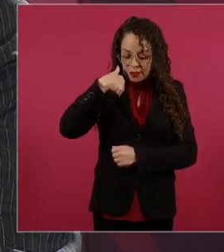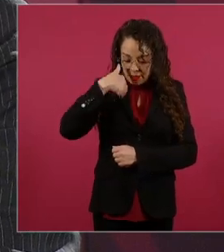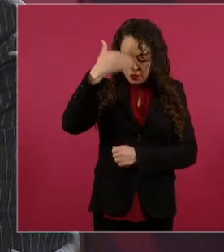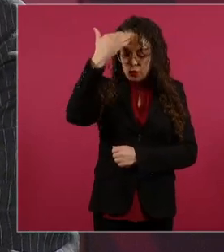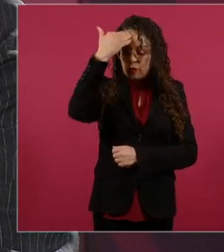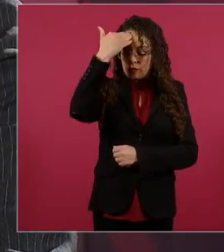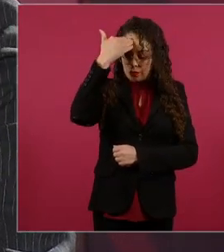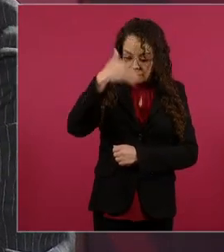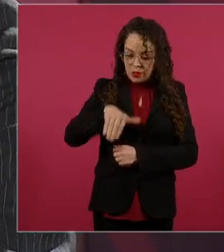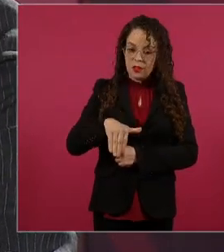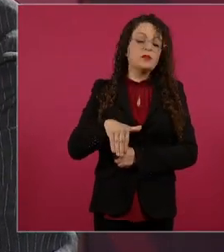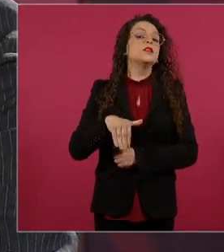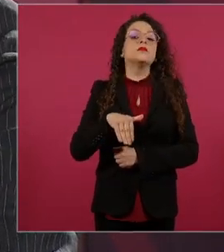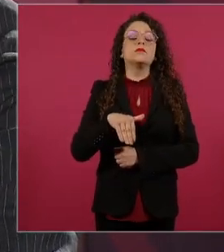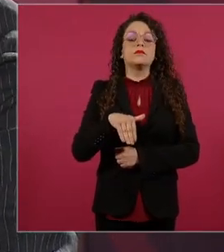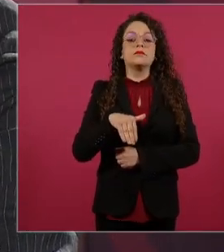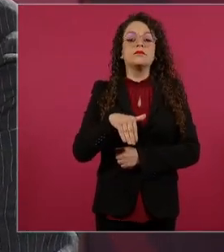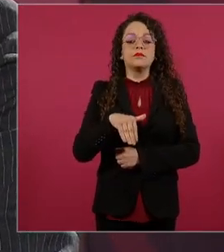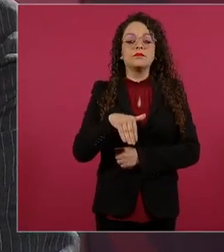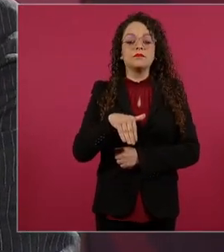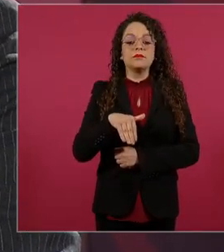Íbamos A ser Correspondidos